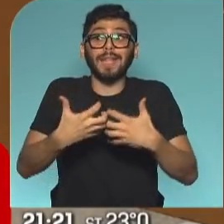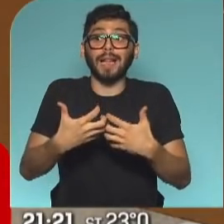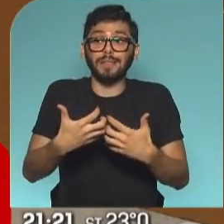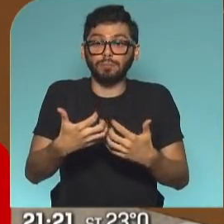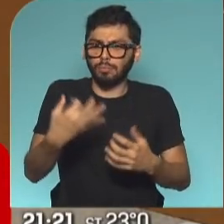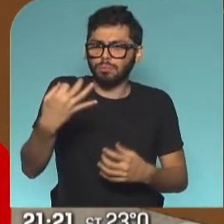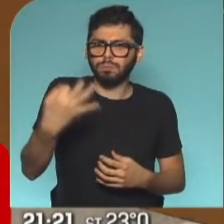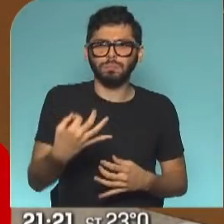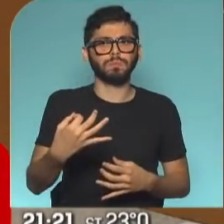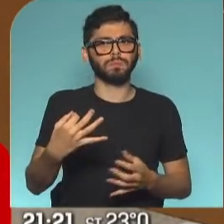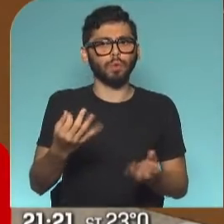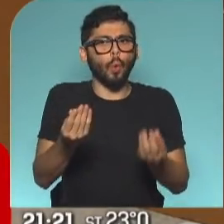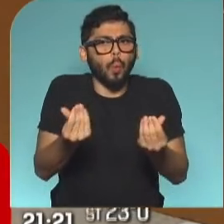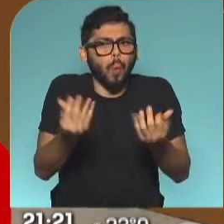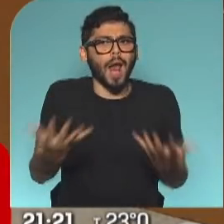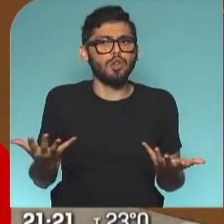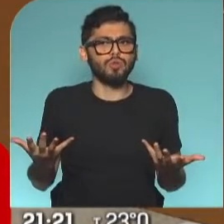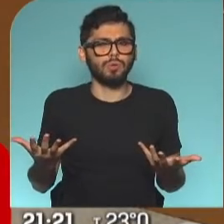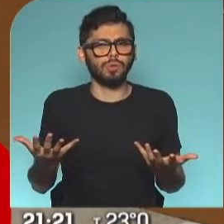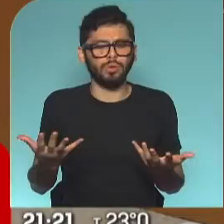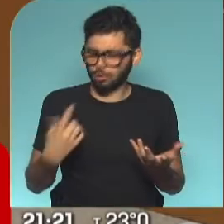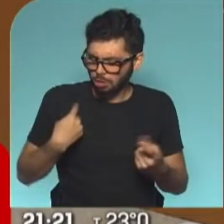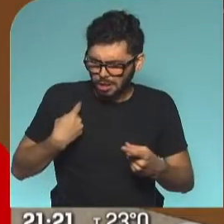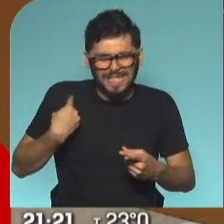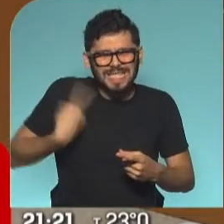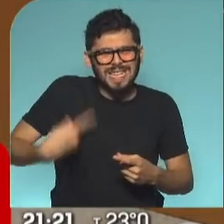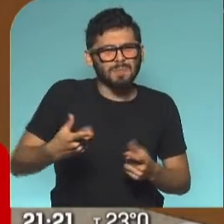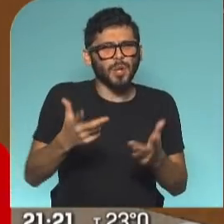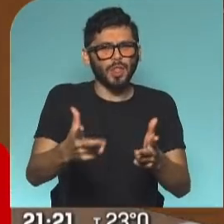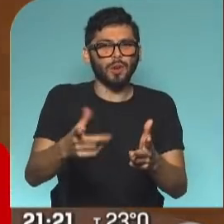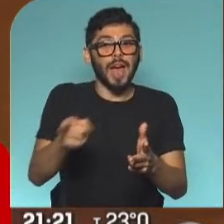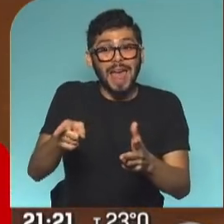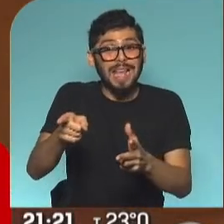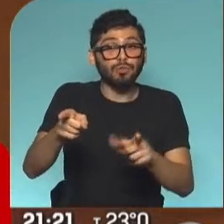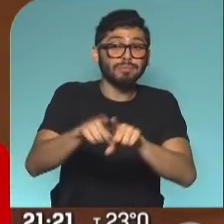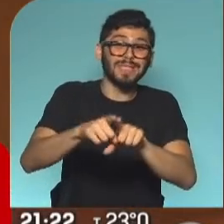valioso. Siempre digo lo mismo, ese fue el capitalismo de Ford.